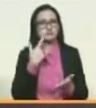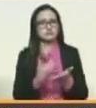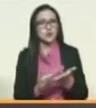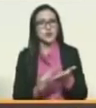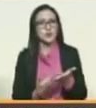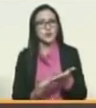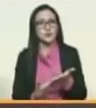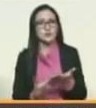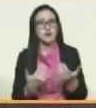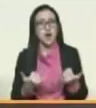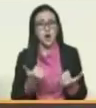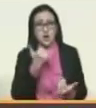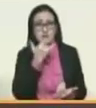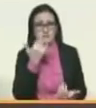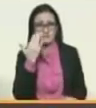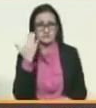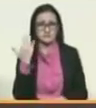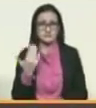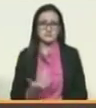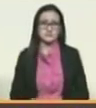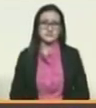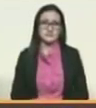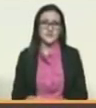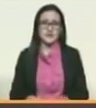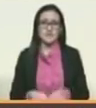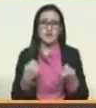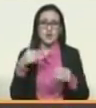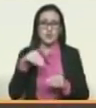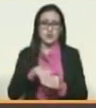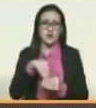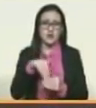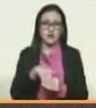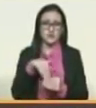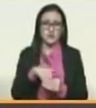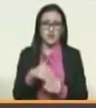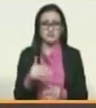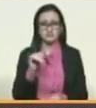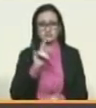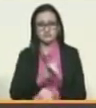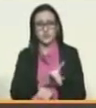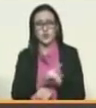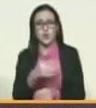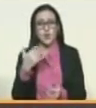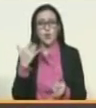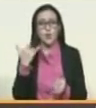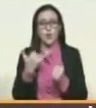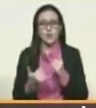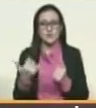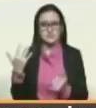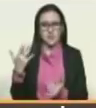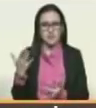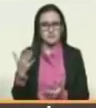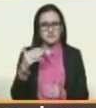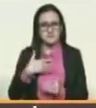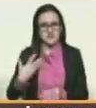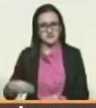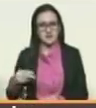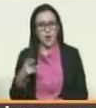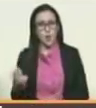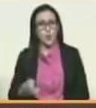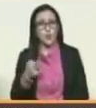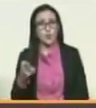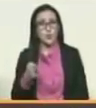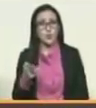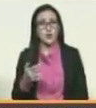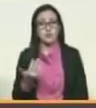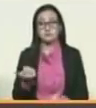está sucediendo en la región. Un fraude electoral en el último evento presidencial en Honduras, por ejemplo, que todavía espera por